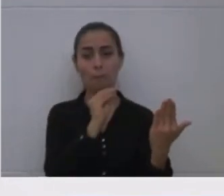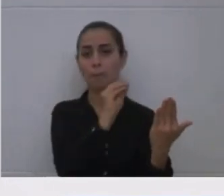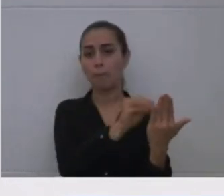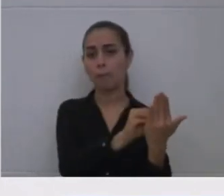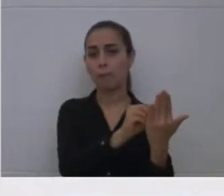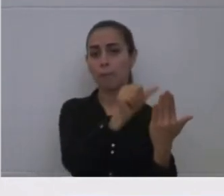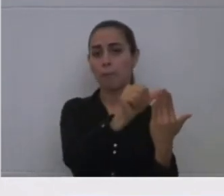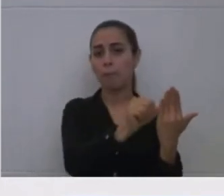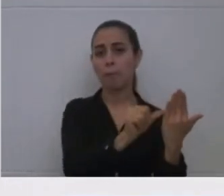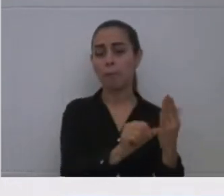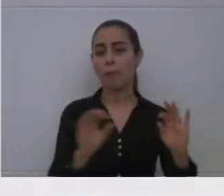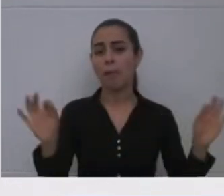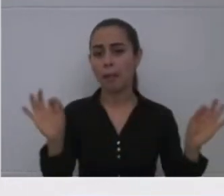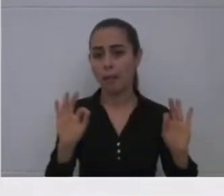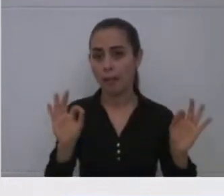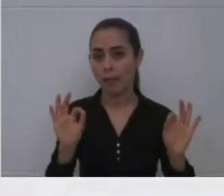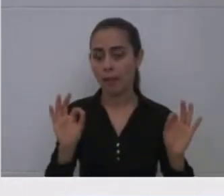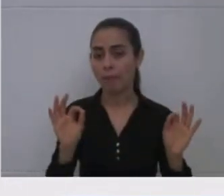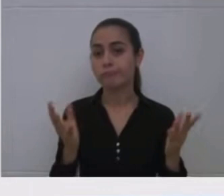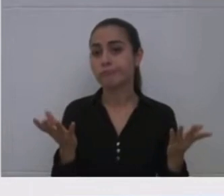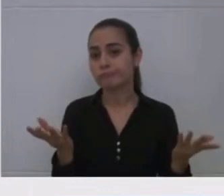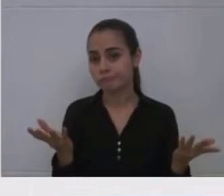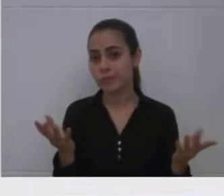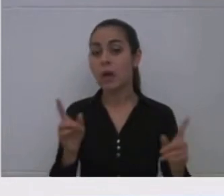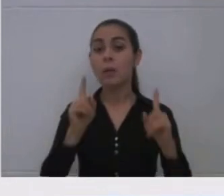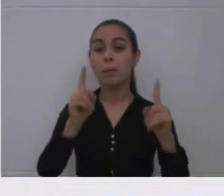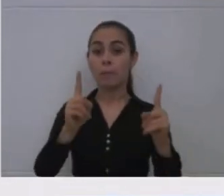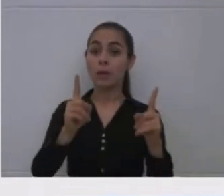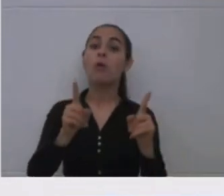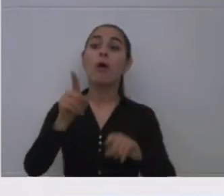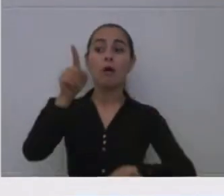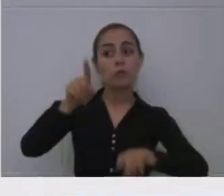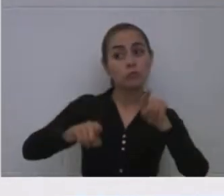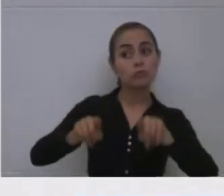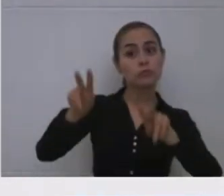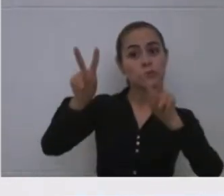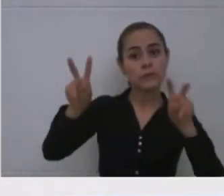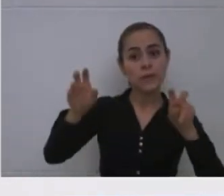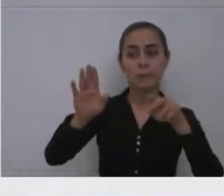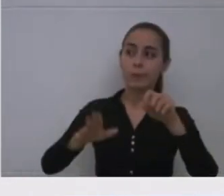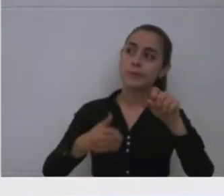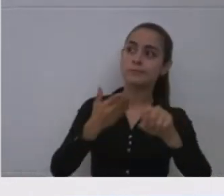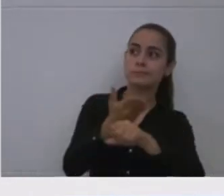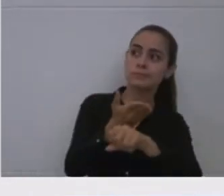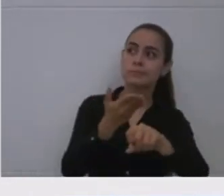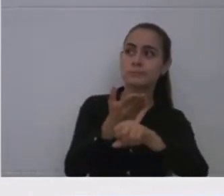Y en cambio sí tuvimos varios días en los que las sesiones eran proposiciones y varios.